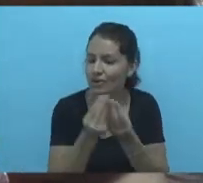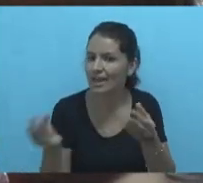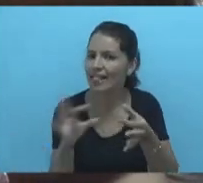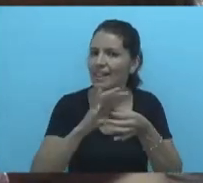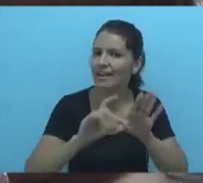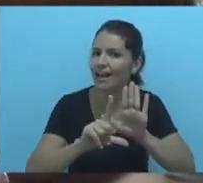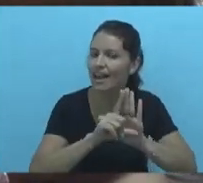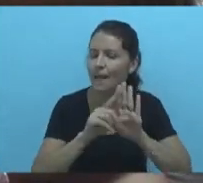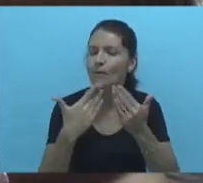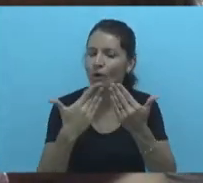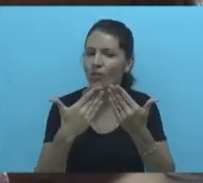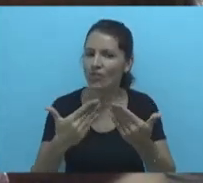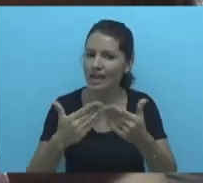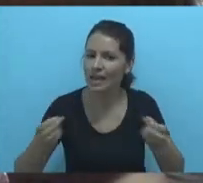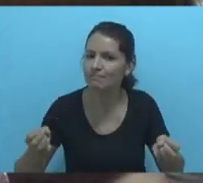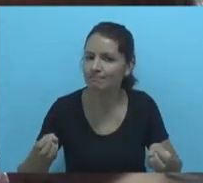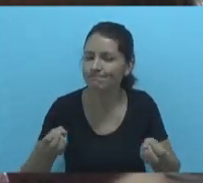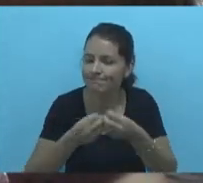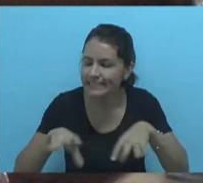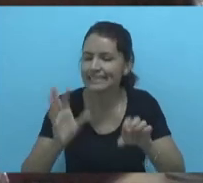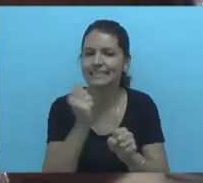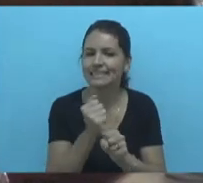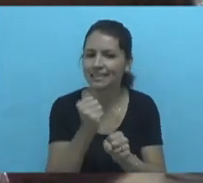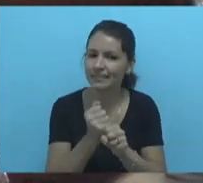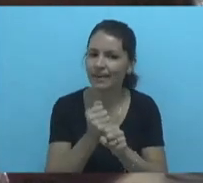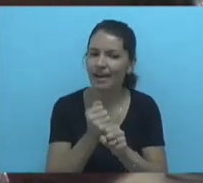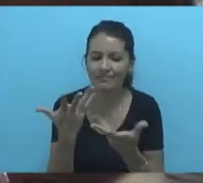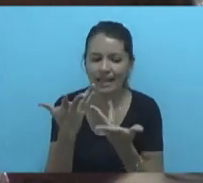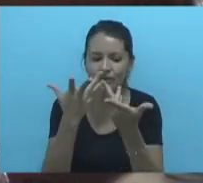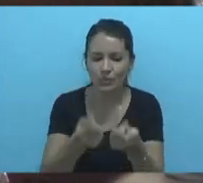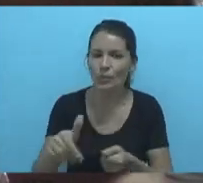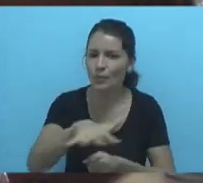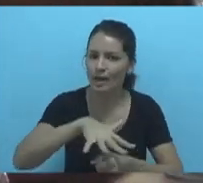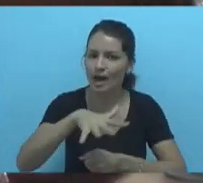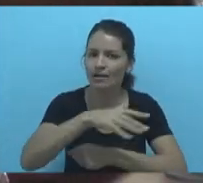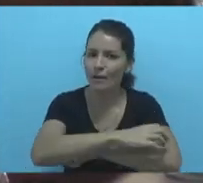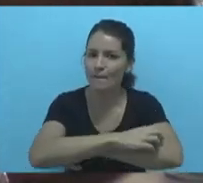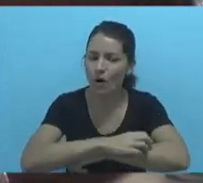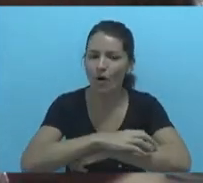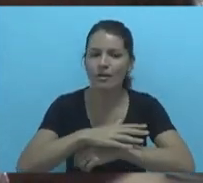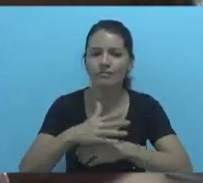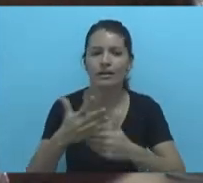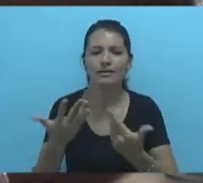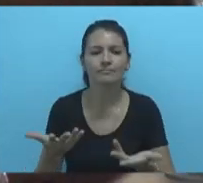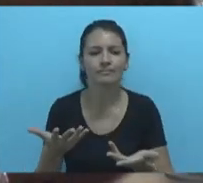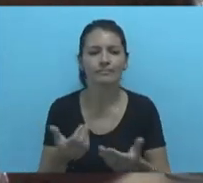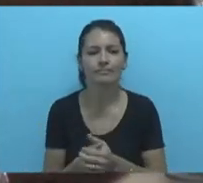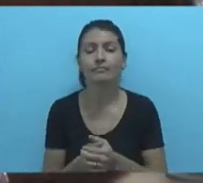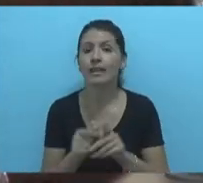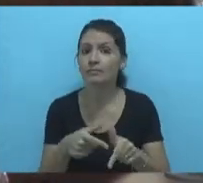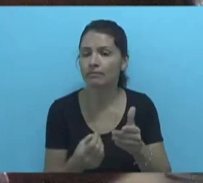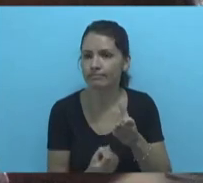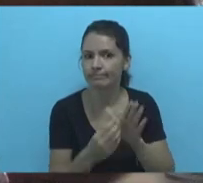la ejecución de estas acciones de gobierno que tienen que ver con poder también inscribir